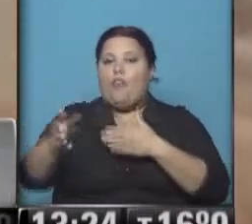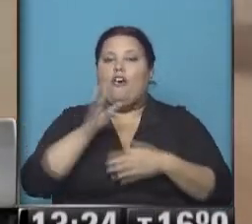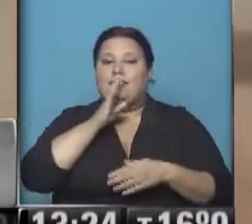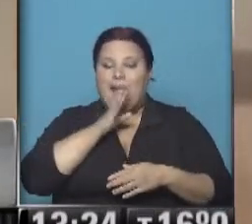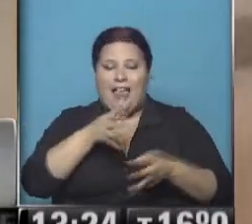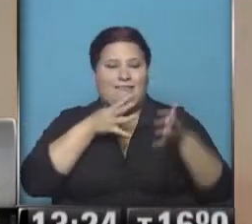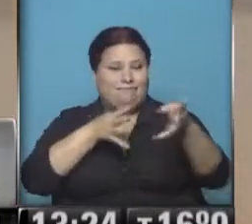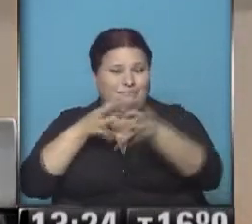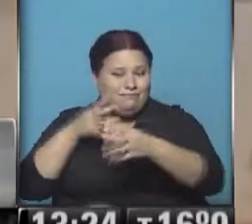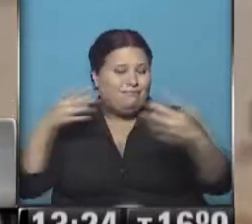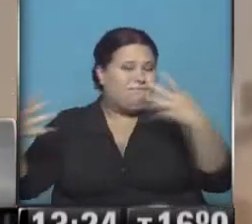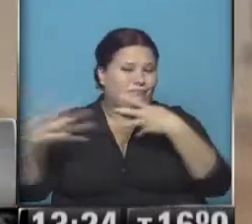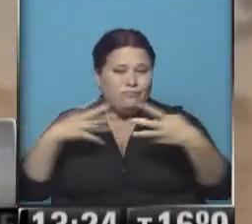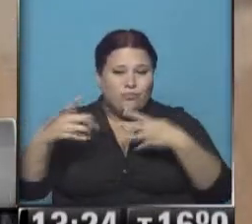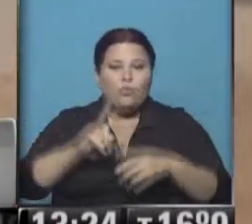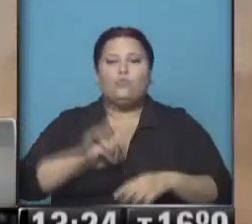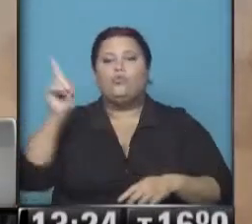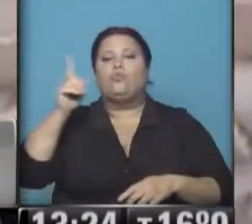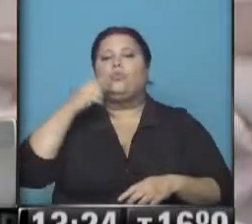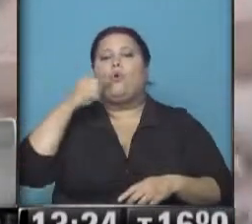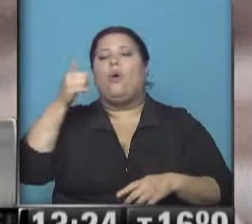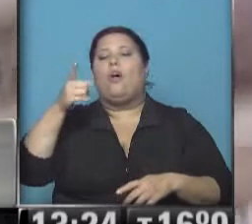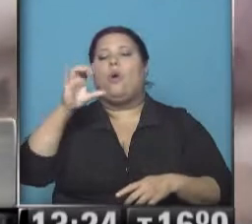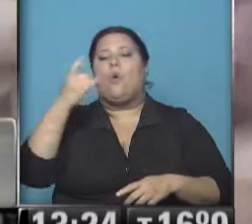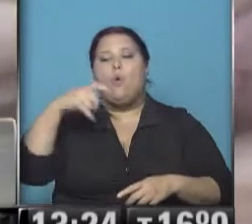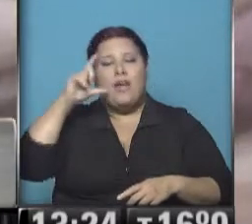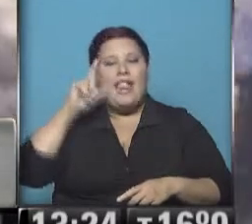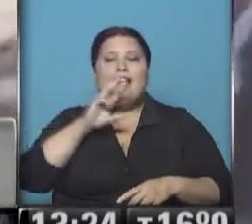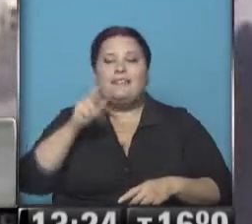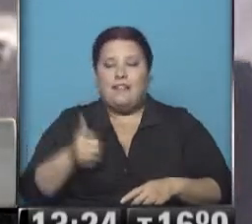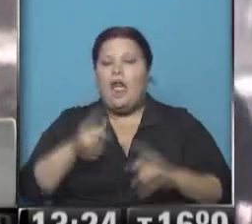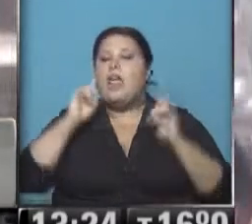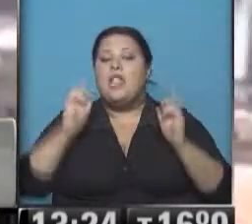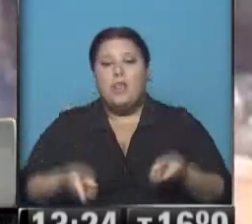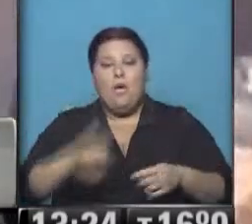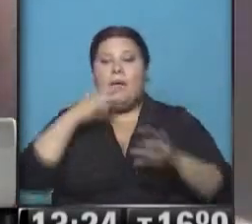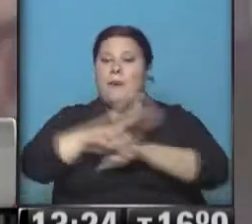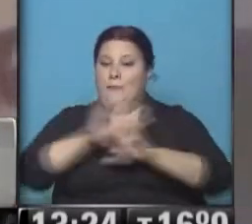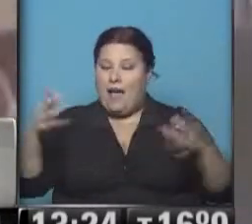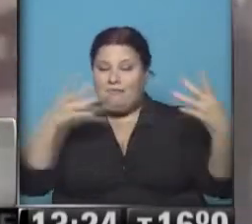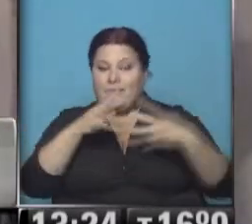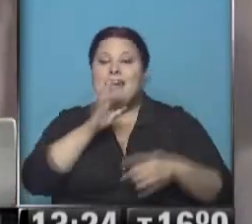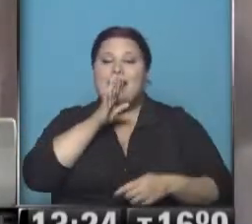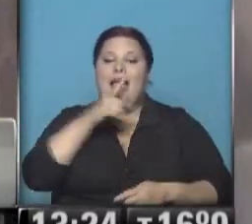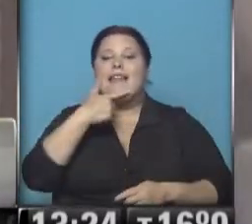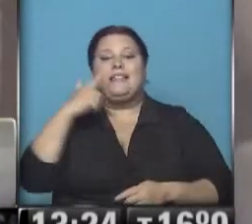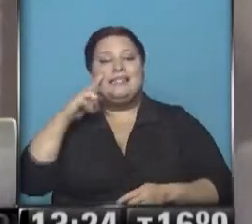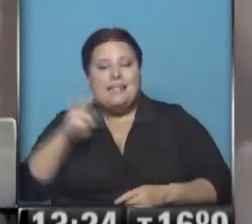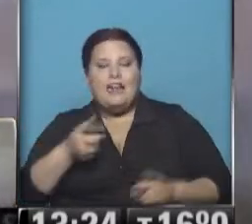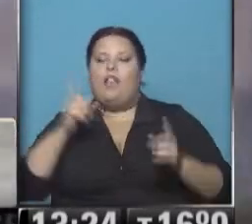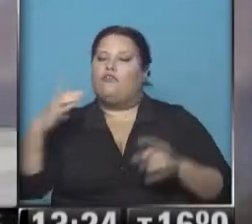Los combates se producen al sudeste de la ciudad siria de Quneitra. A pesar del alto el fuego, Israel y Siria